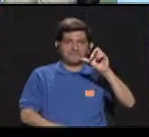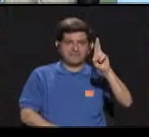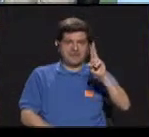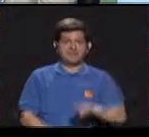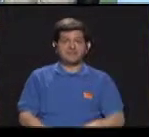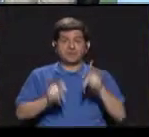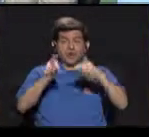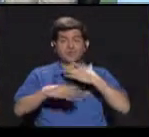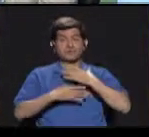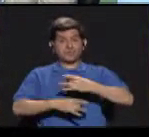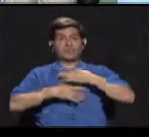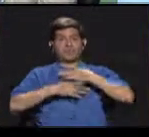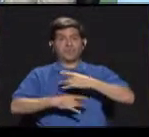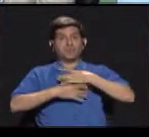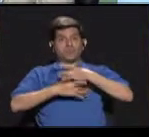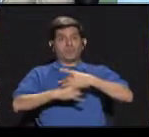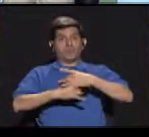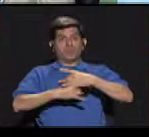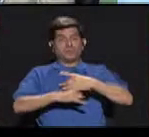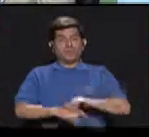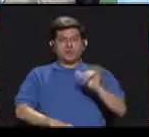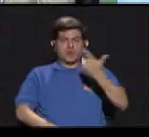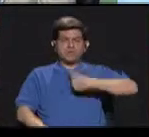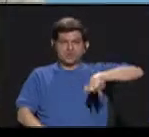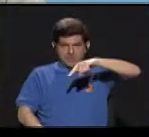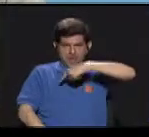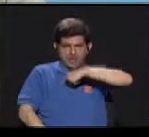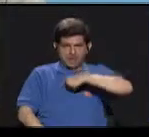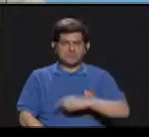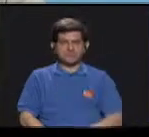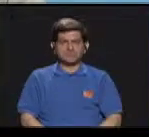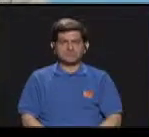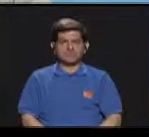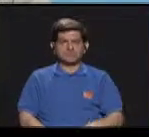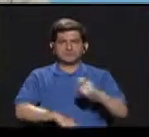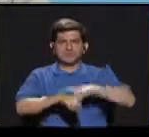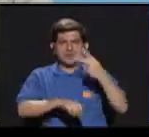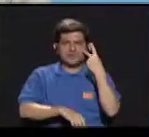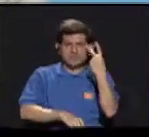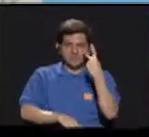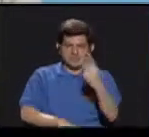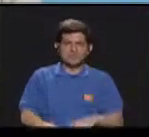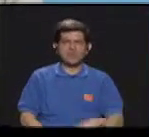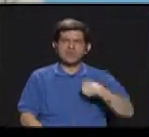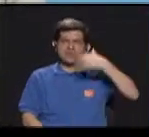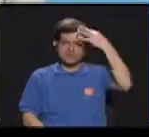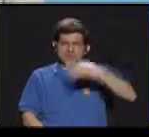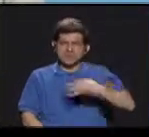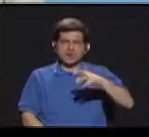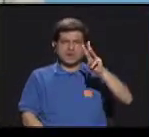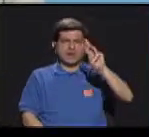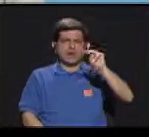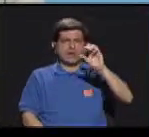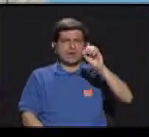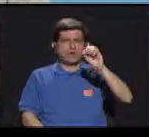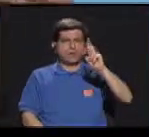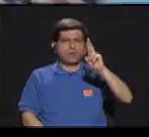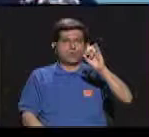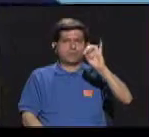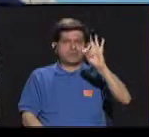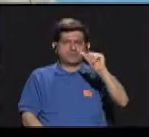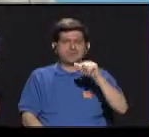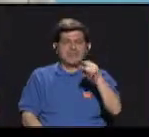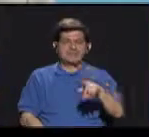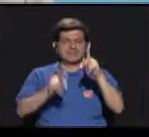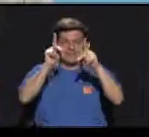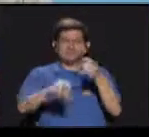cautivó al público brasileño, como nos cautivó a nosotros, también, cuando vimos. Yo creo que Morita, ese